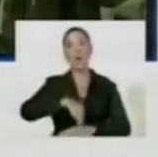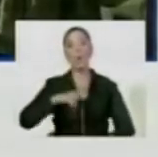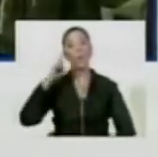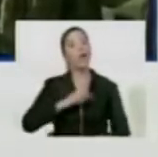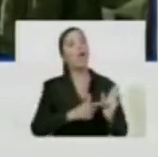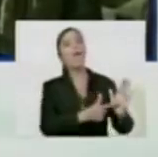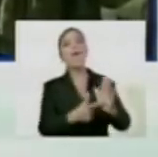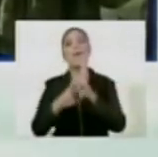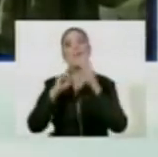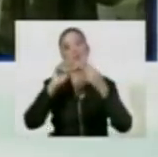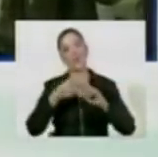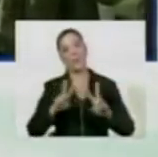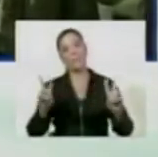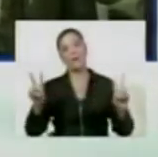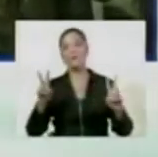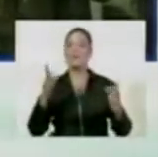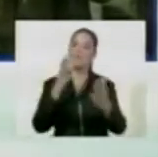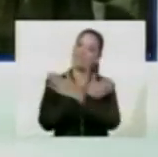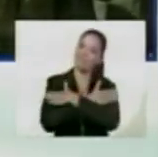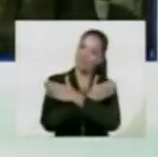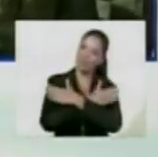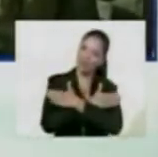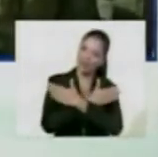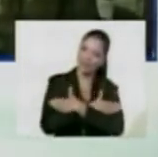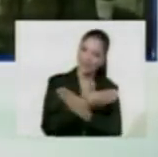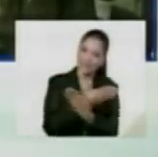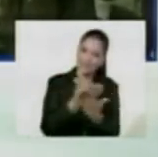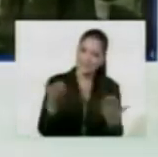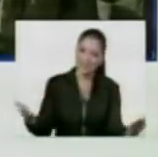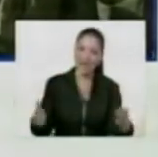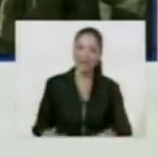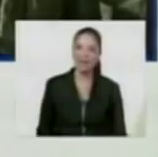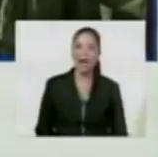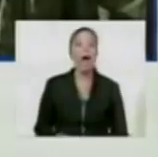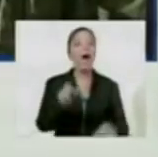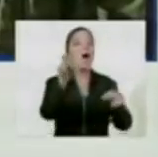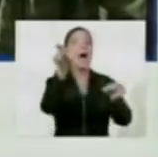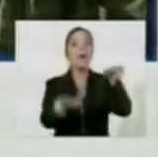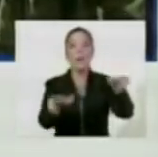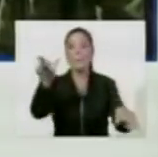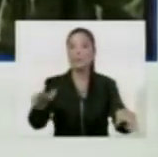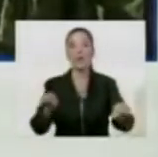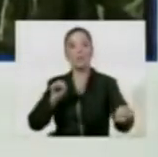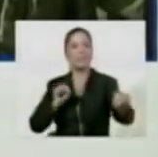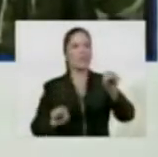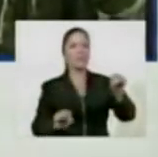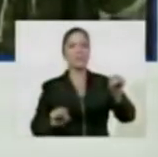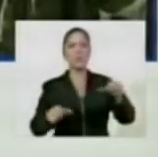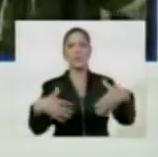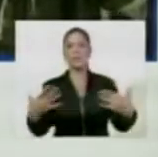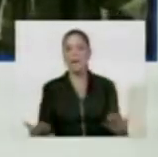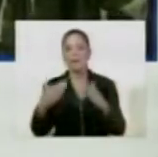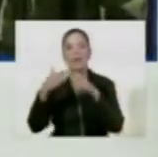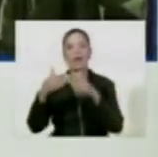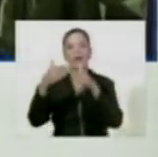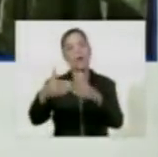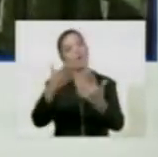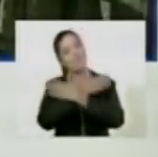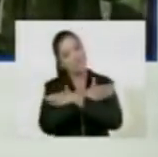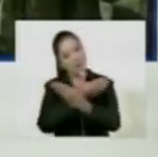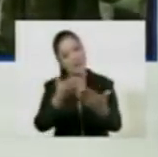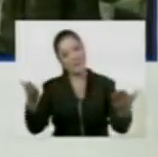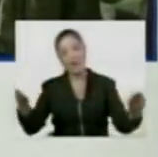de paz. Felicidades allá a los defensores del mar Caribe venezolano. Felicidades,